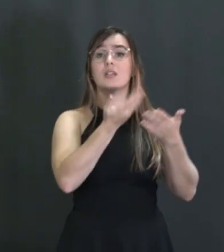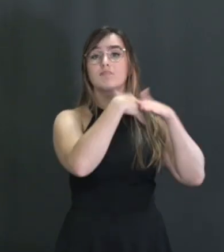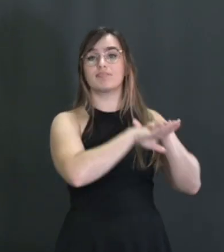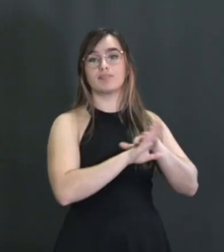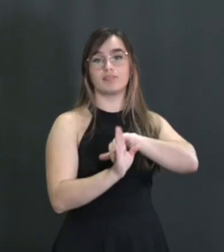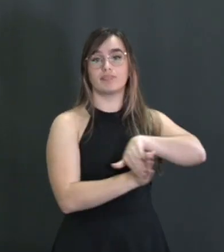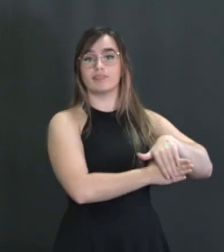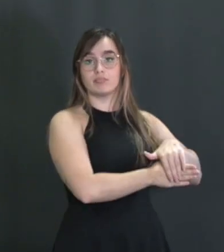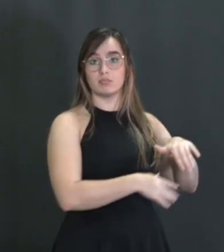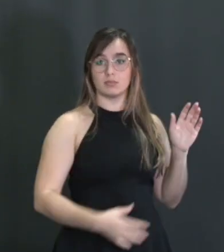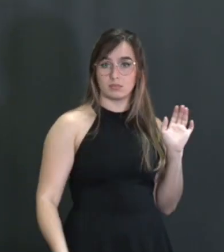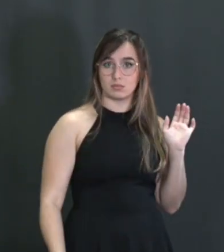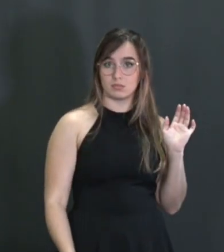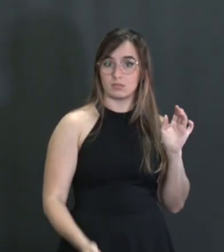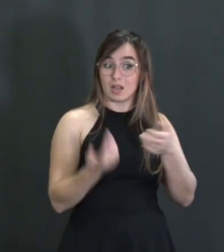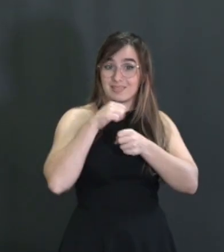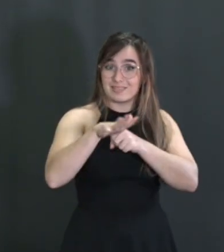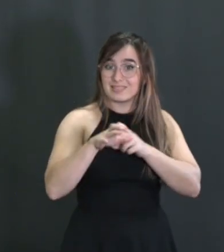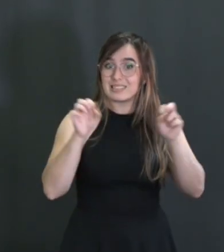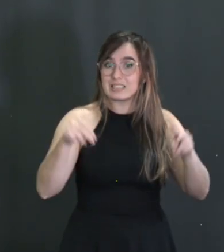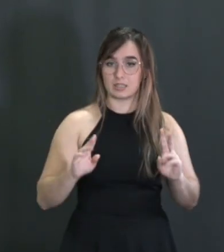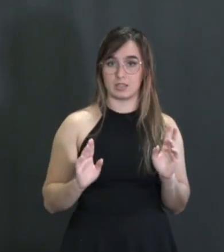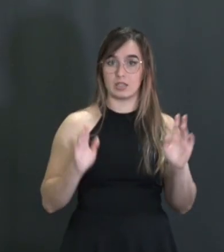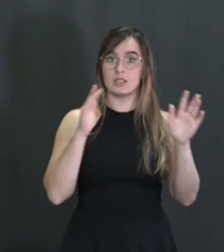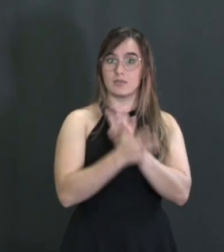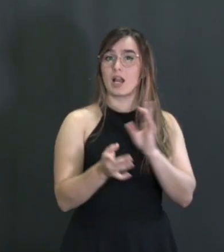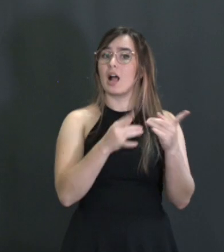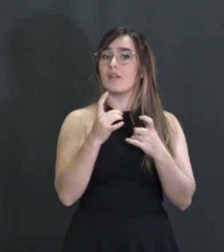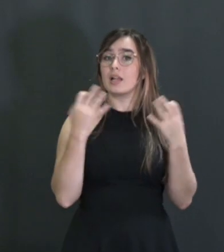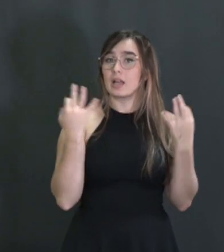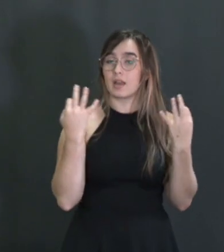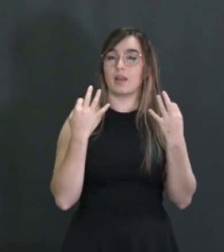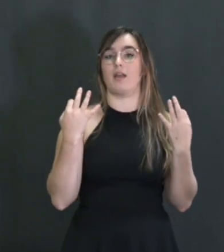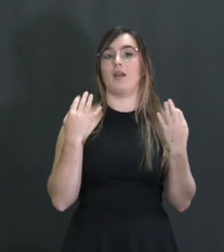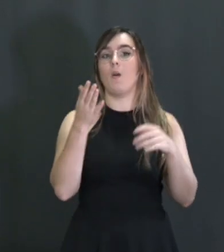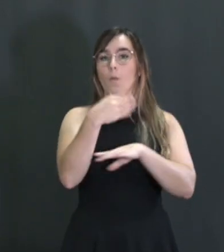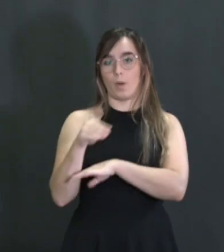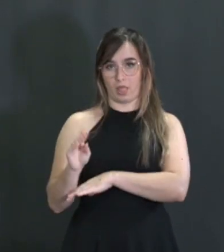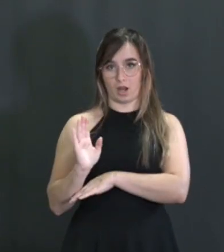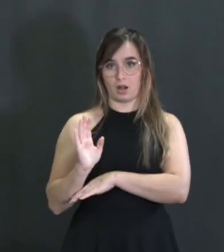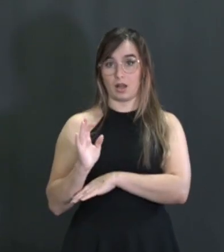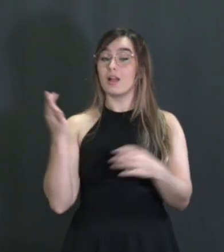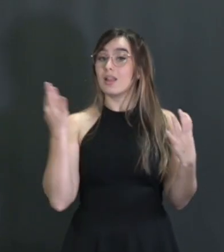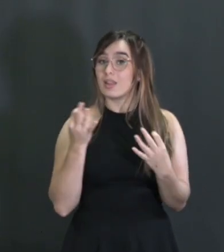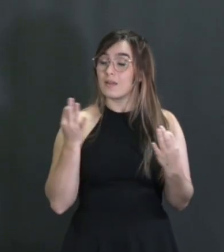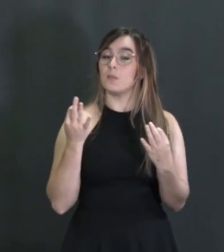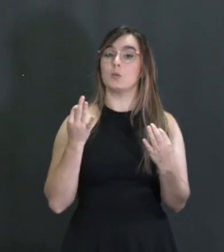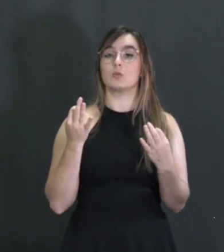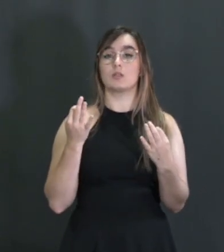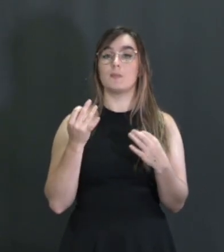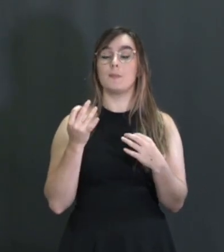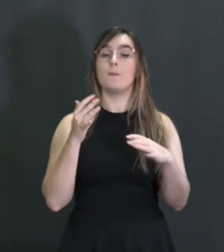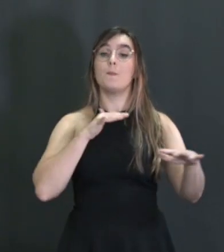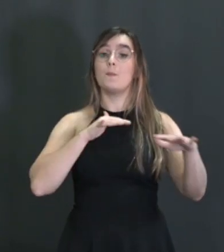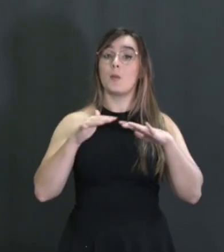cajón. Por tanto, hace falta cuidar muy mucho los